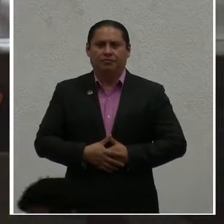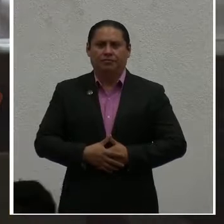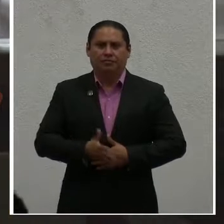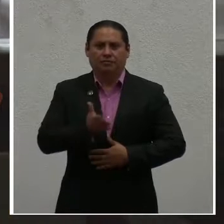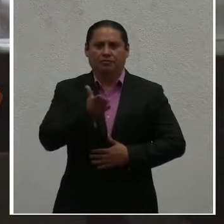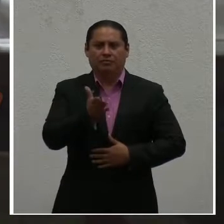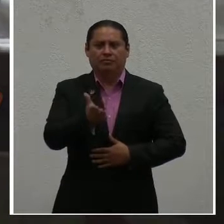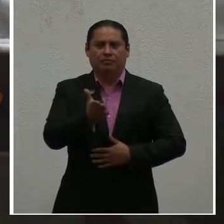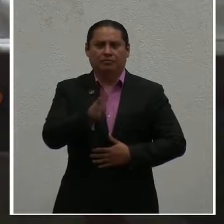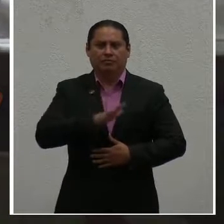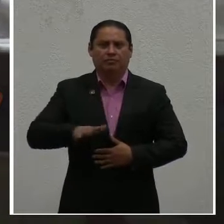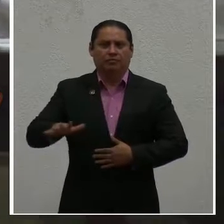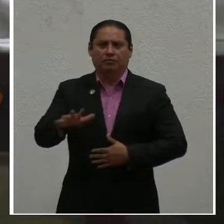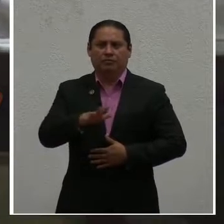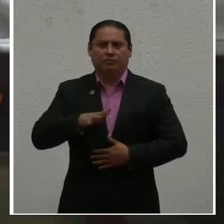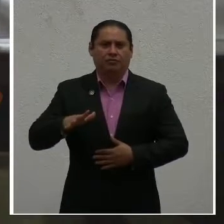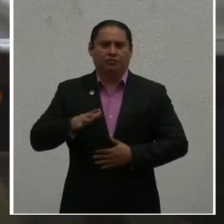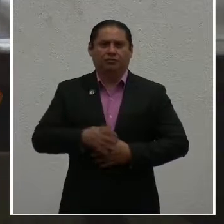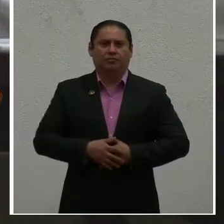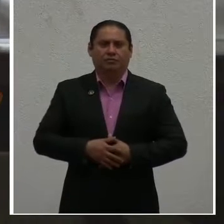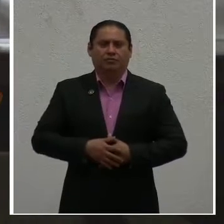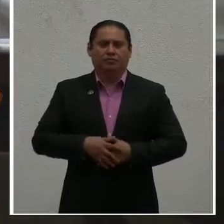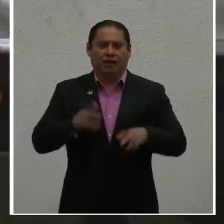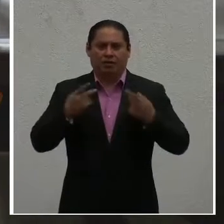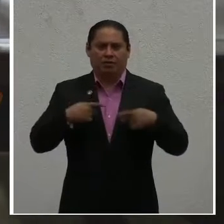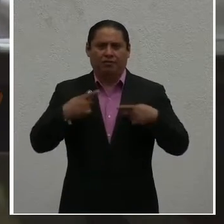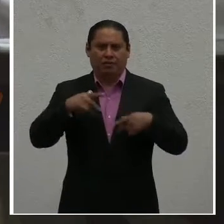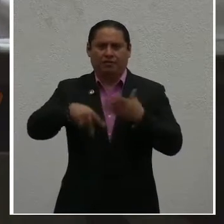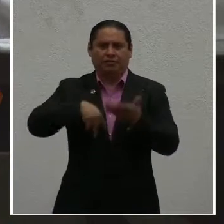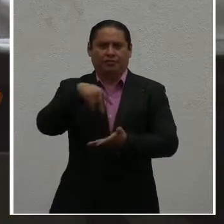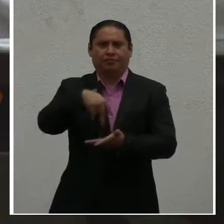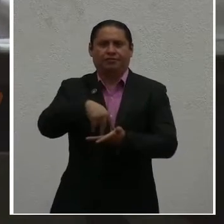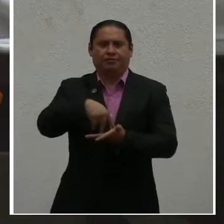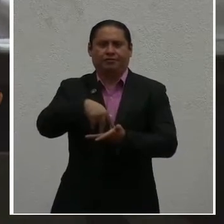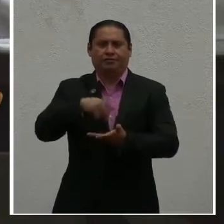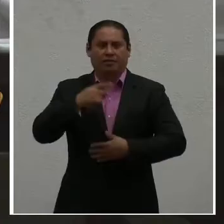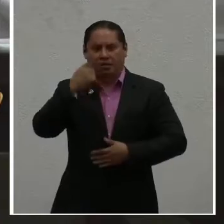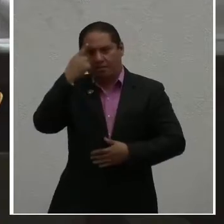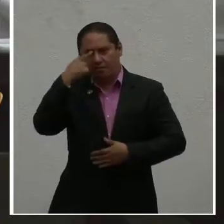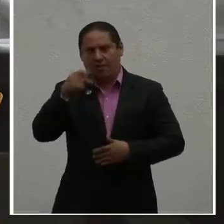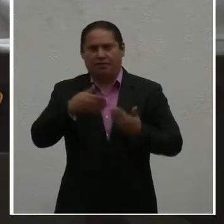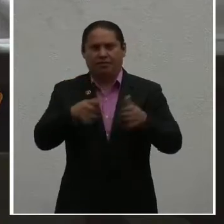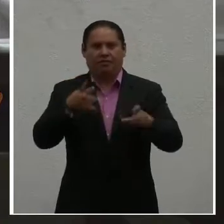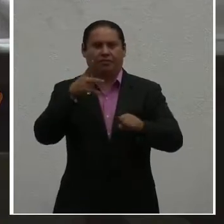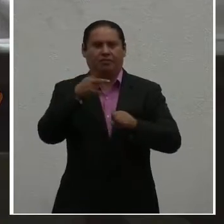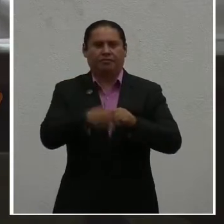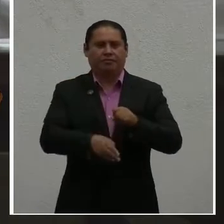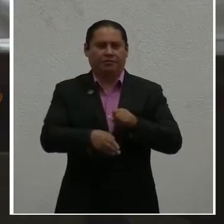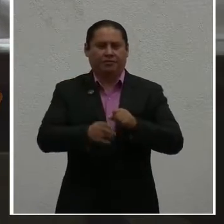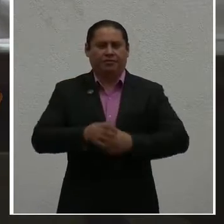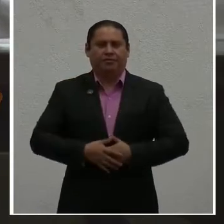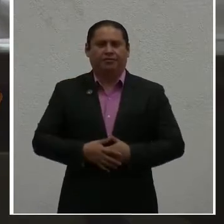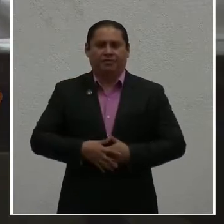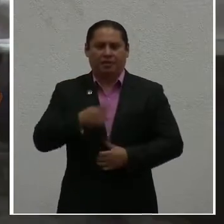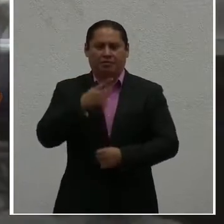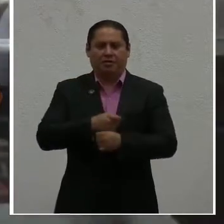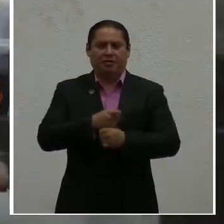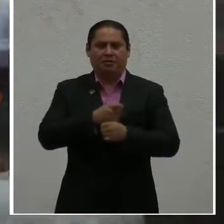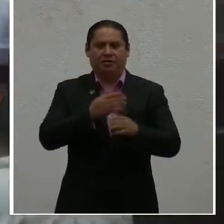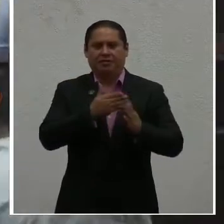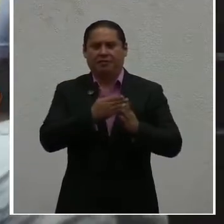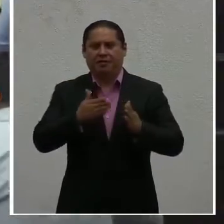Solicito a la Honorable Asamblea y al público presente ponerse de pie para inaugurar el primer periodo extraordinario de